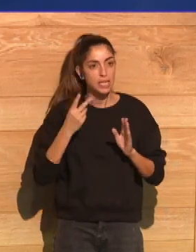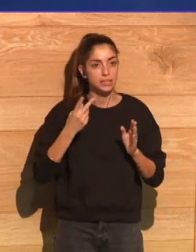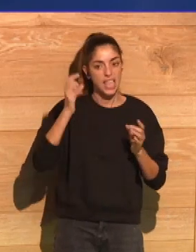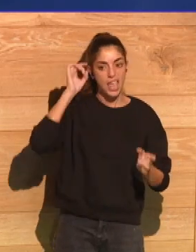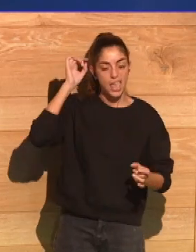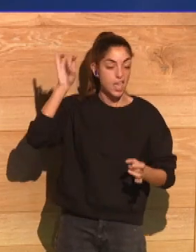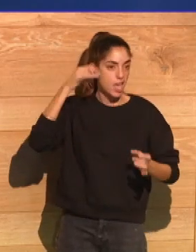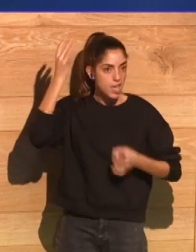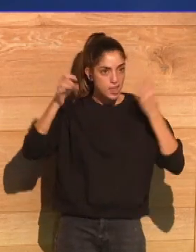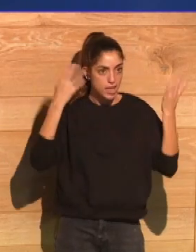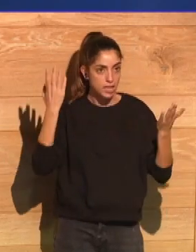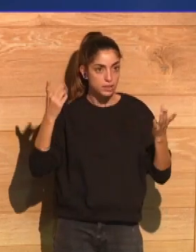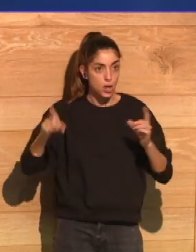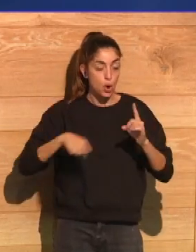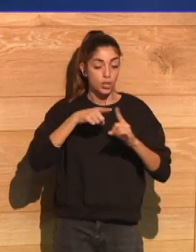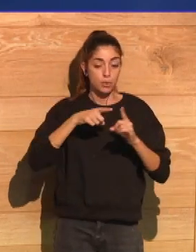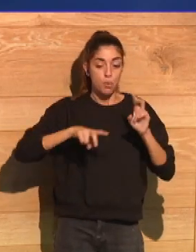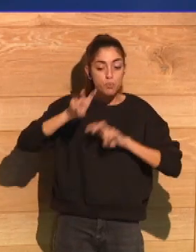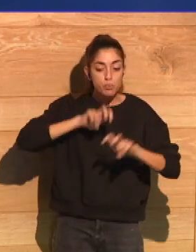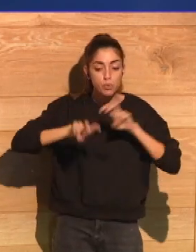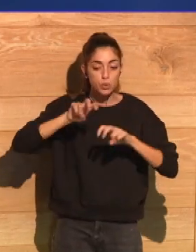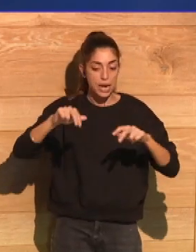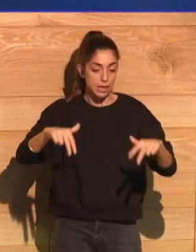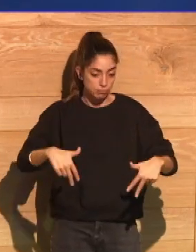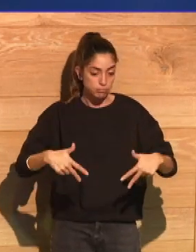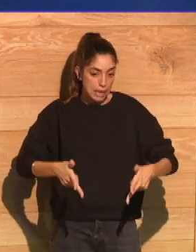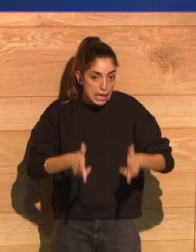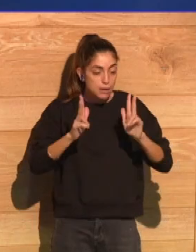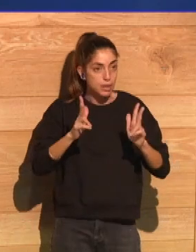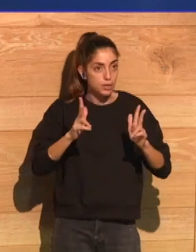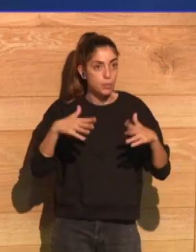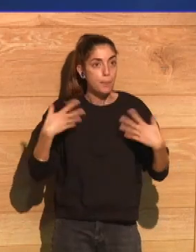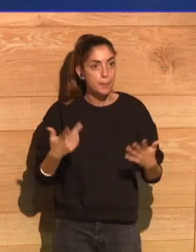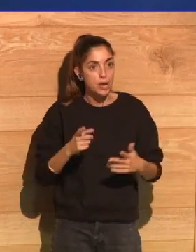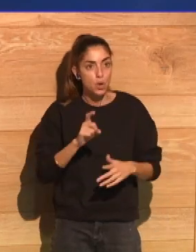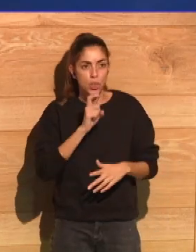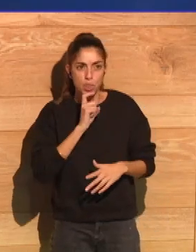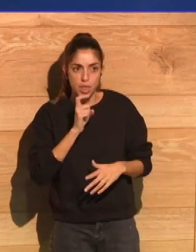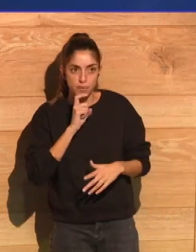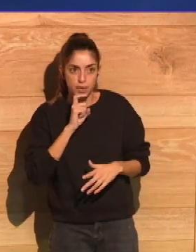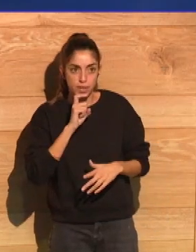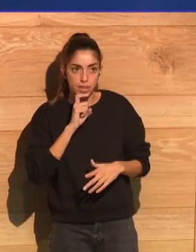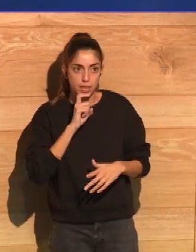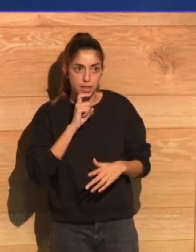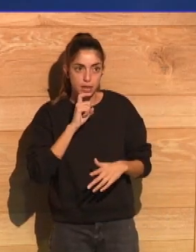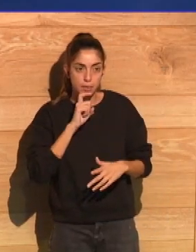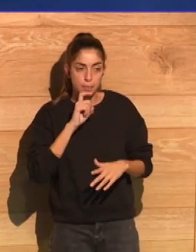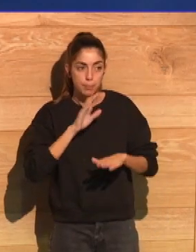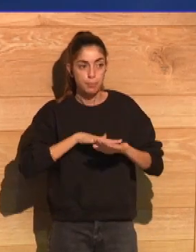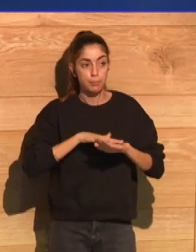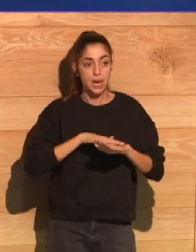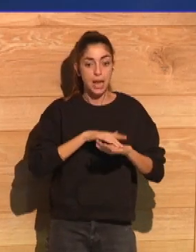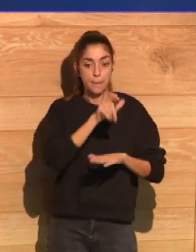como en esa búsqueda de liberación, pero es muy difícil dar con la tecla que hace que coincidas con tanta gente, ¿no?, de